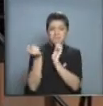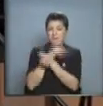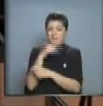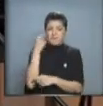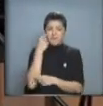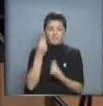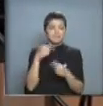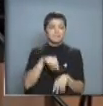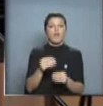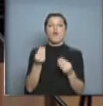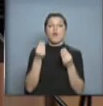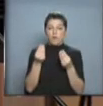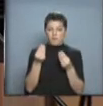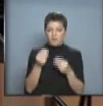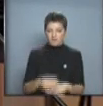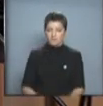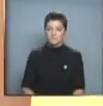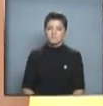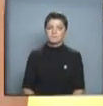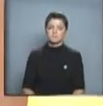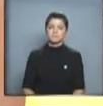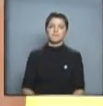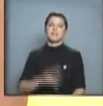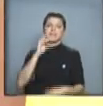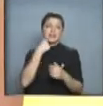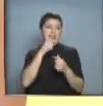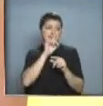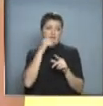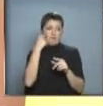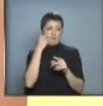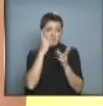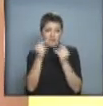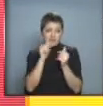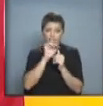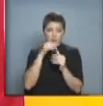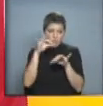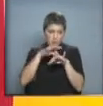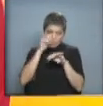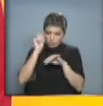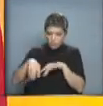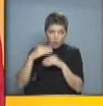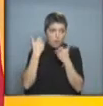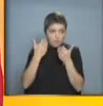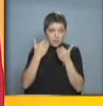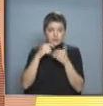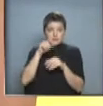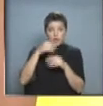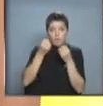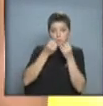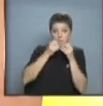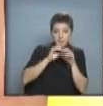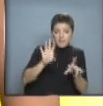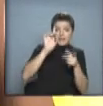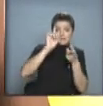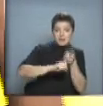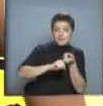de un filósofo francés. No te quedas sin vida. Por algo existe el divorcio. Escuchá. Pero te puedes divorciar. Así como arrancaste una relación, decidiste